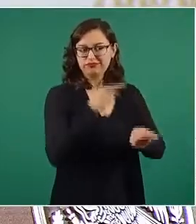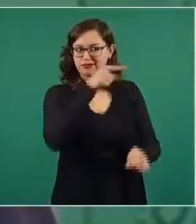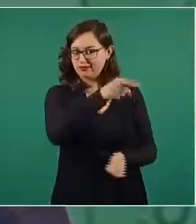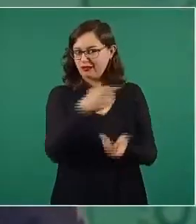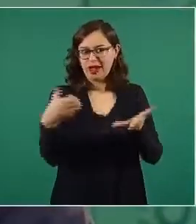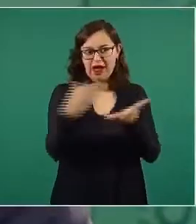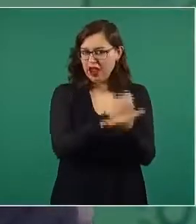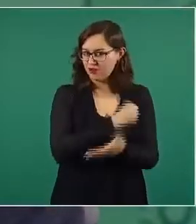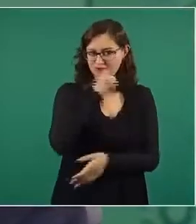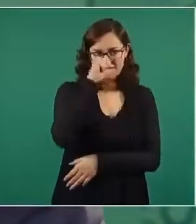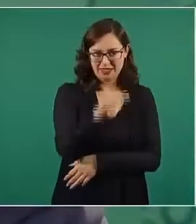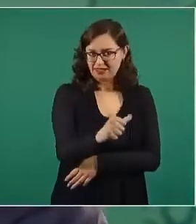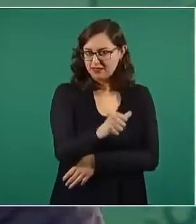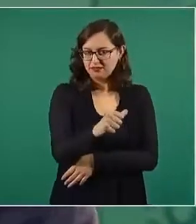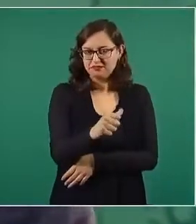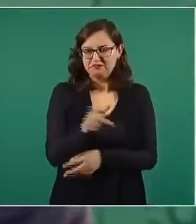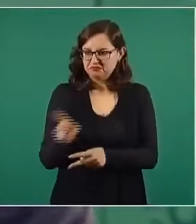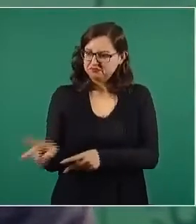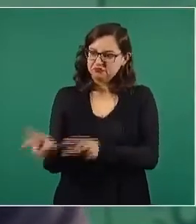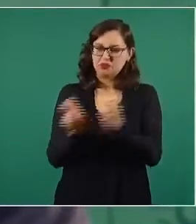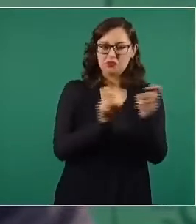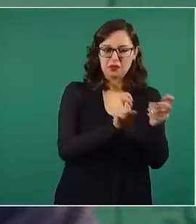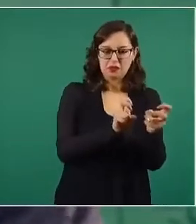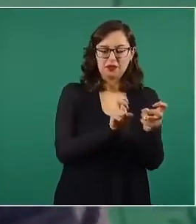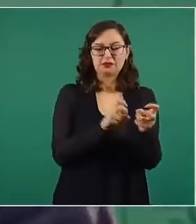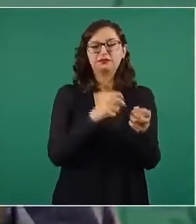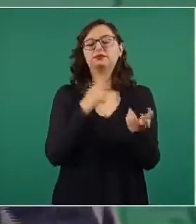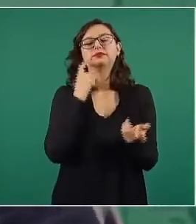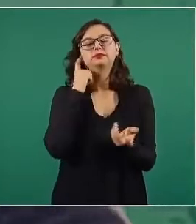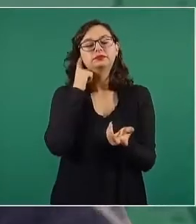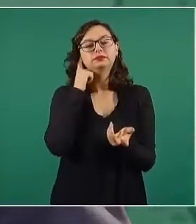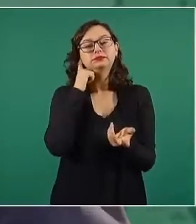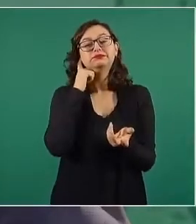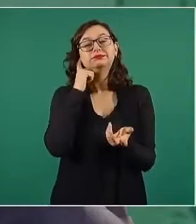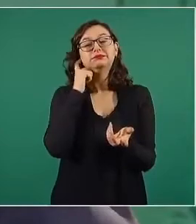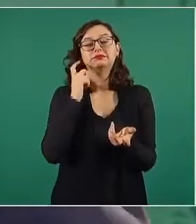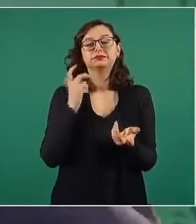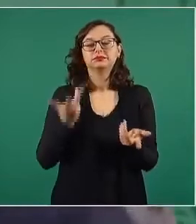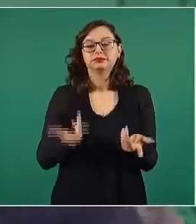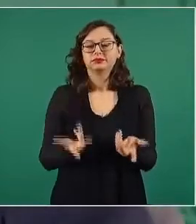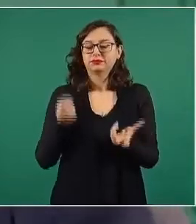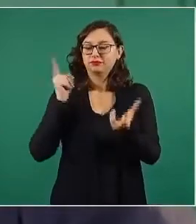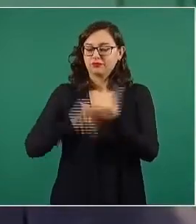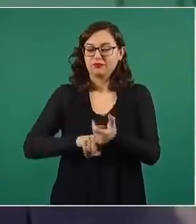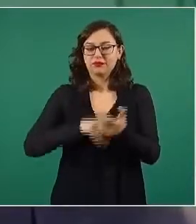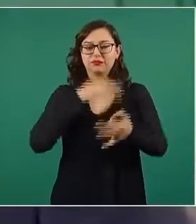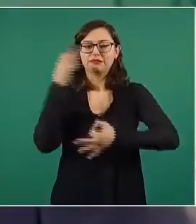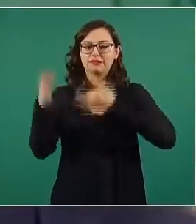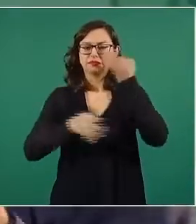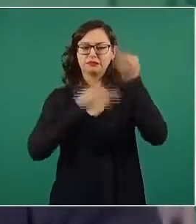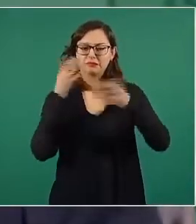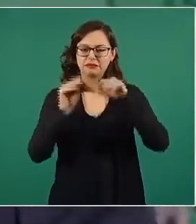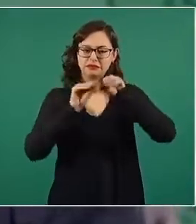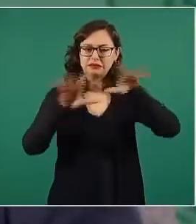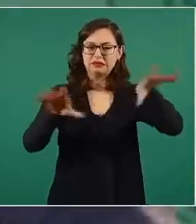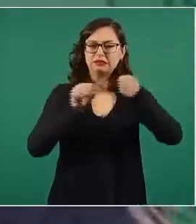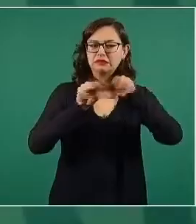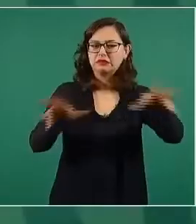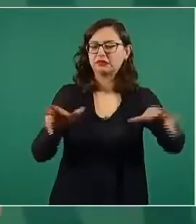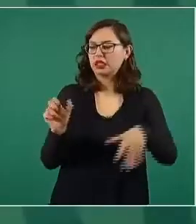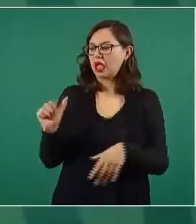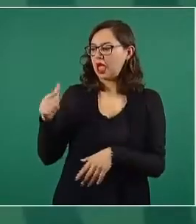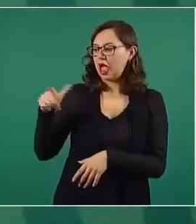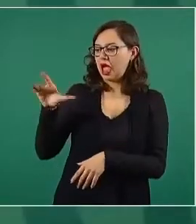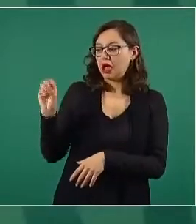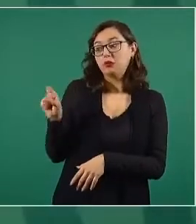con la guerra sucia, y todavía queda internalizado el mensaje de que yo era un peligro para